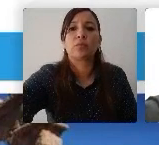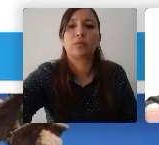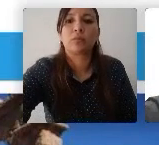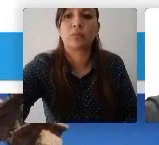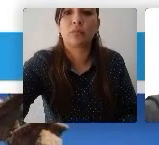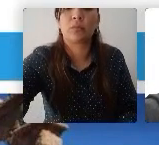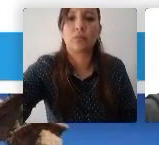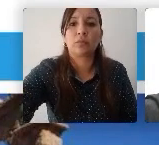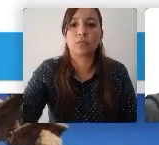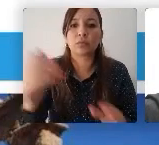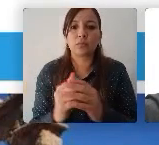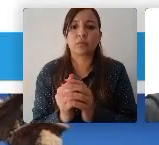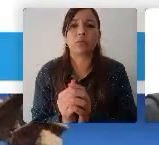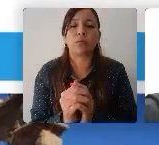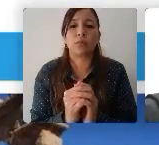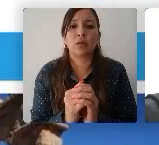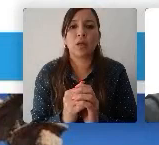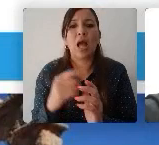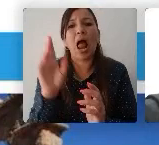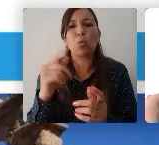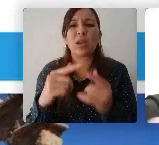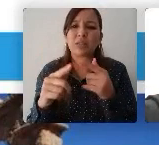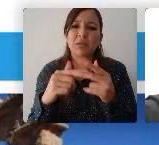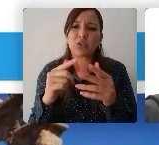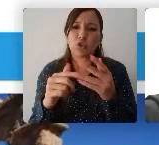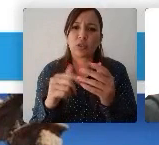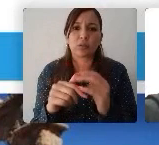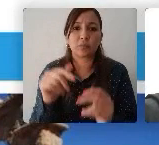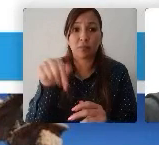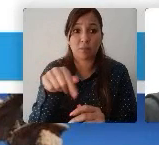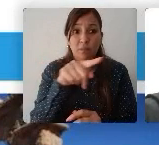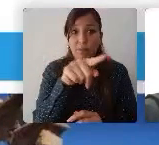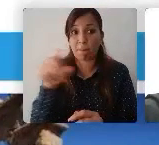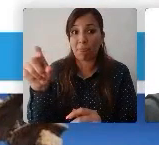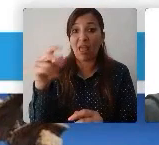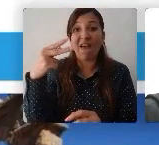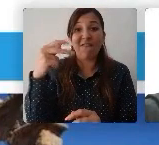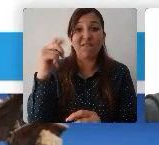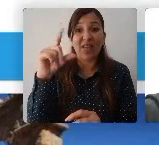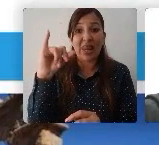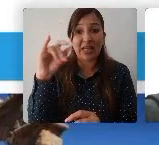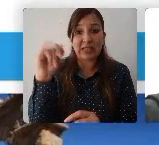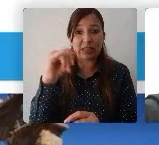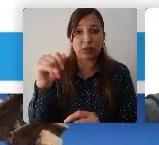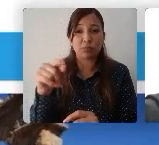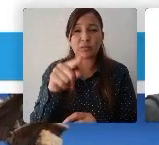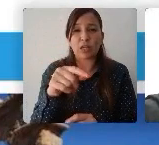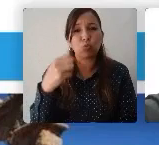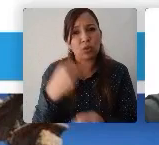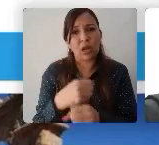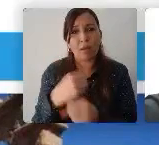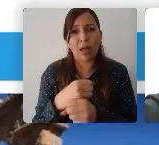estoy mencionando solamente algunos nombres, en los cuales, como en este caso Félix, es un emprendedor que ya había identificado cómo